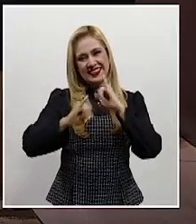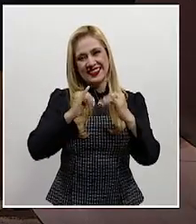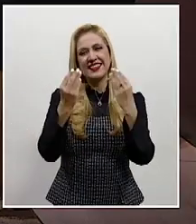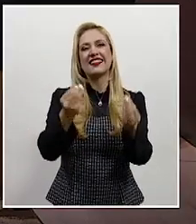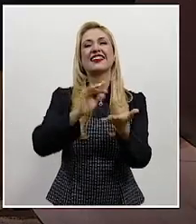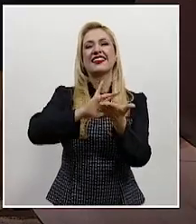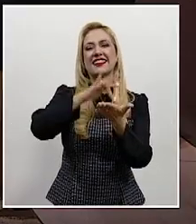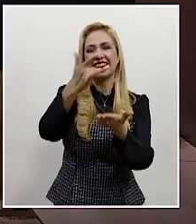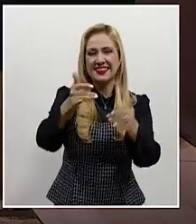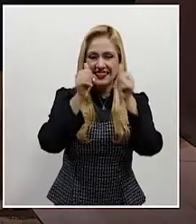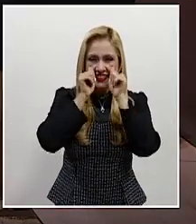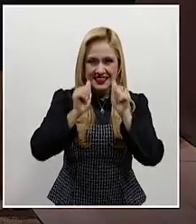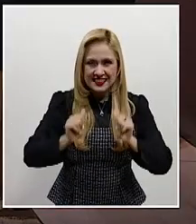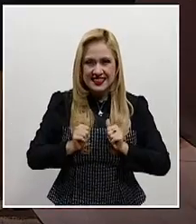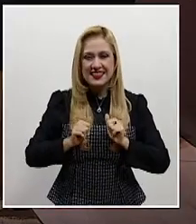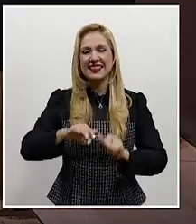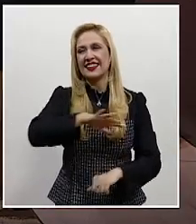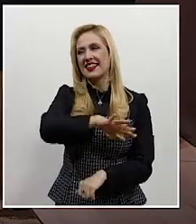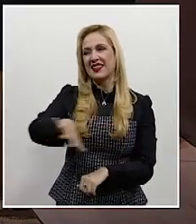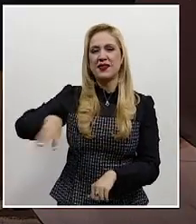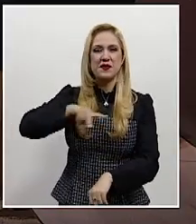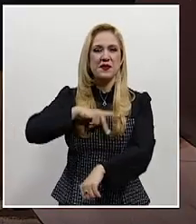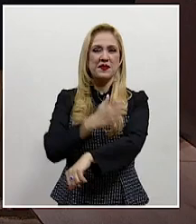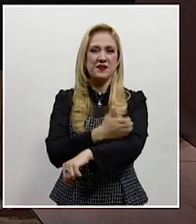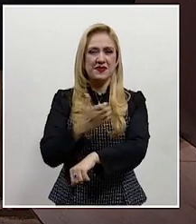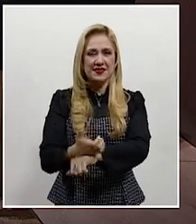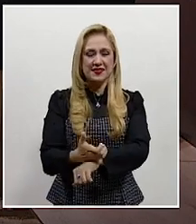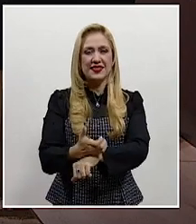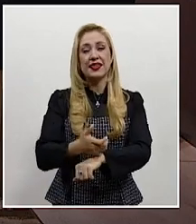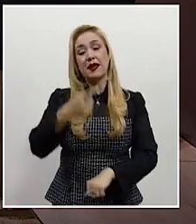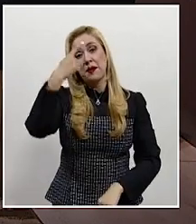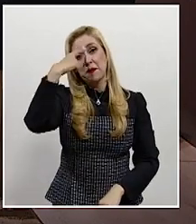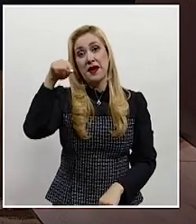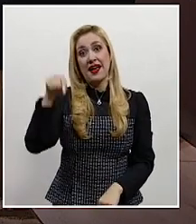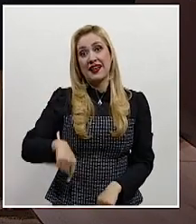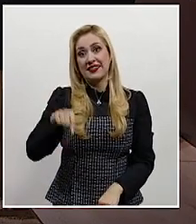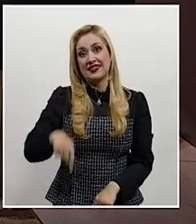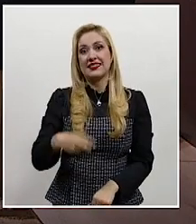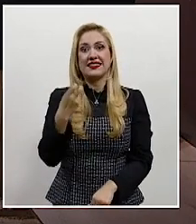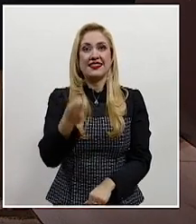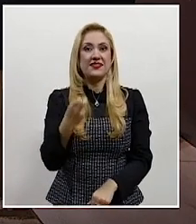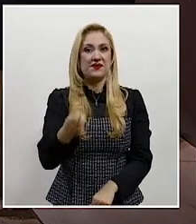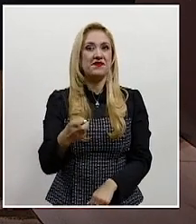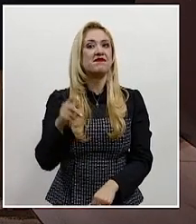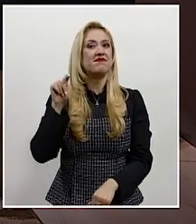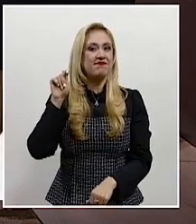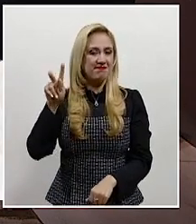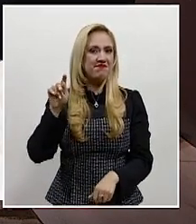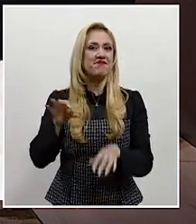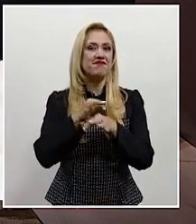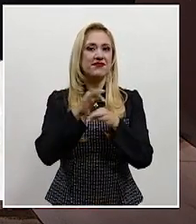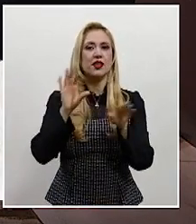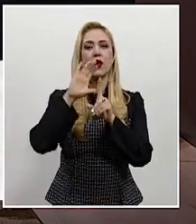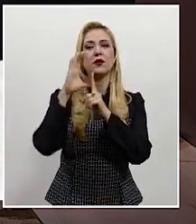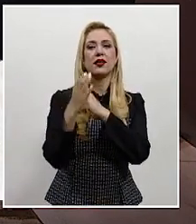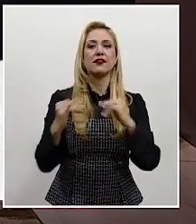también por su atención. Gracias al equipo de producción para hacer posible este espacio del Comité